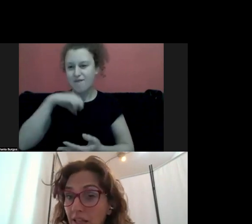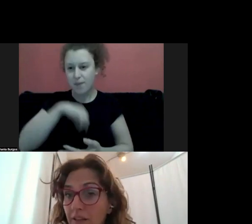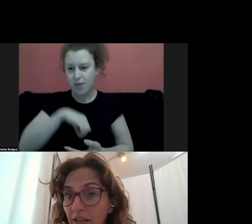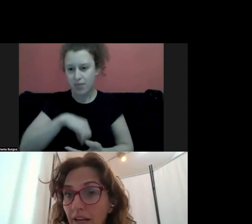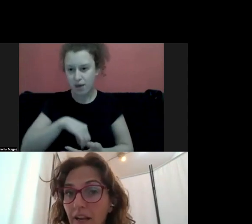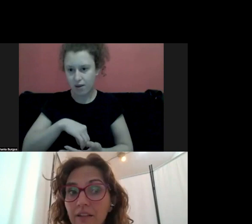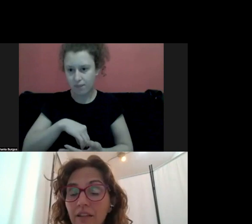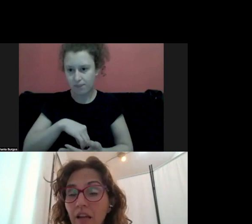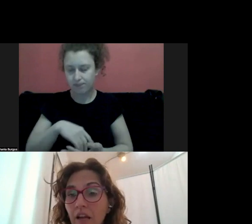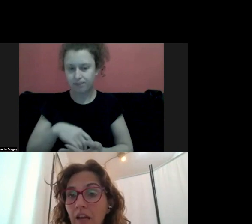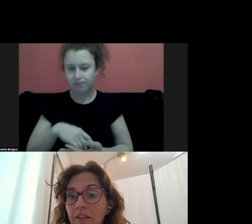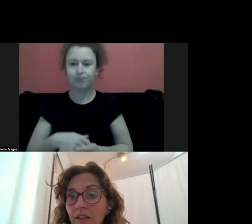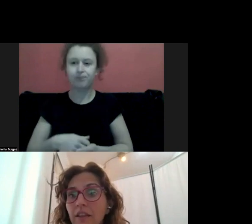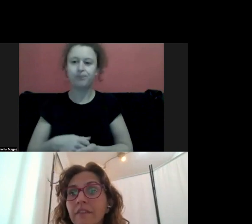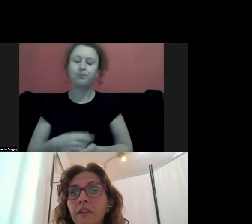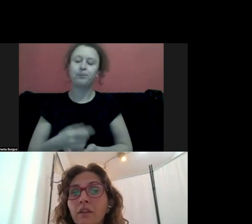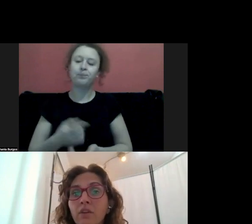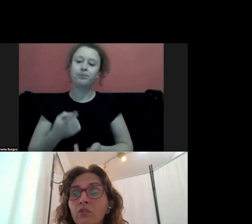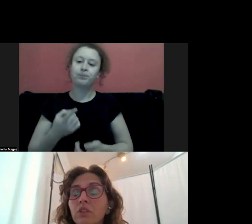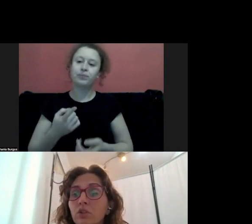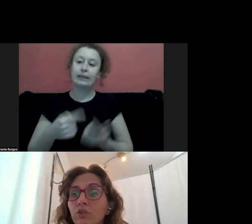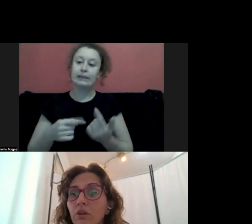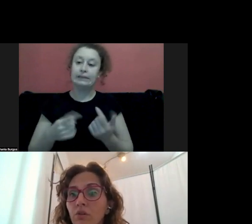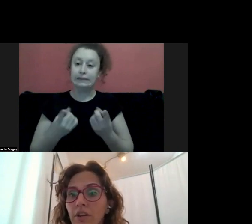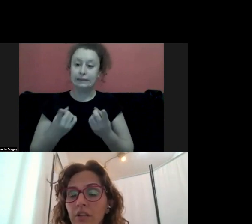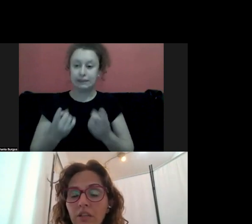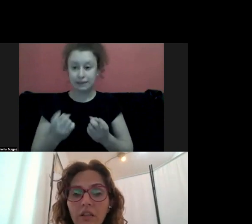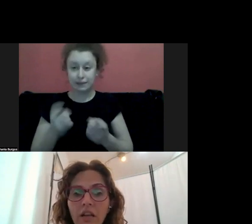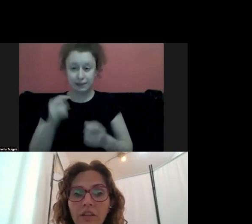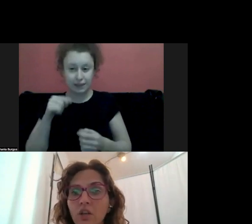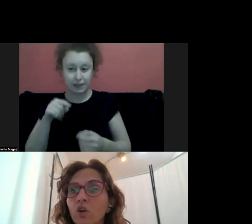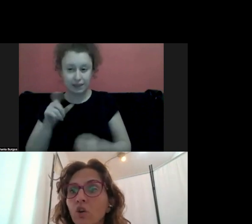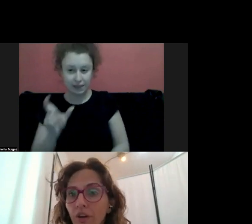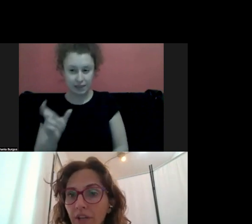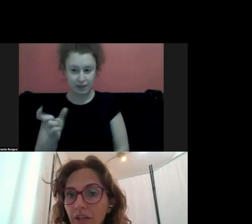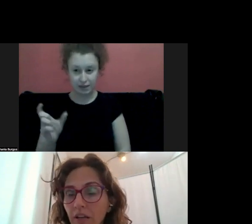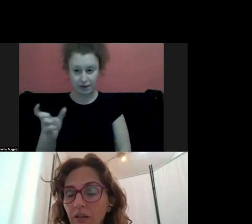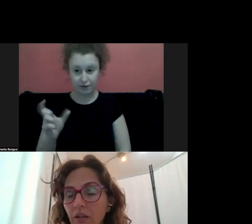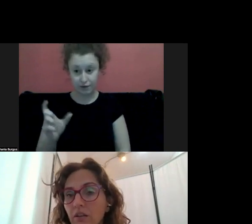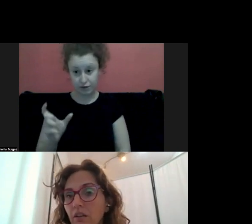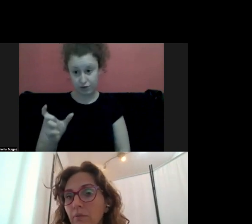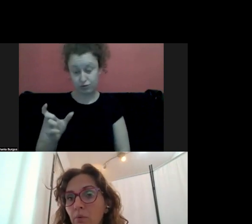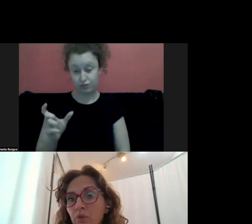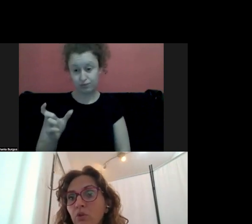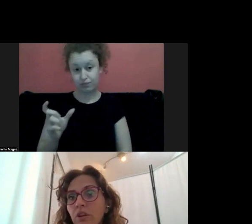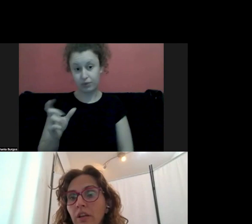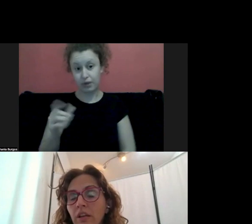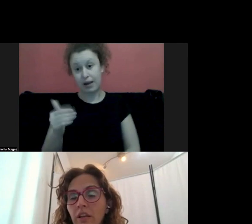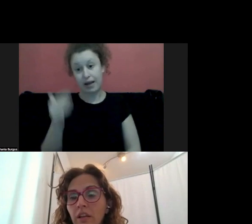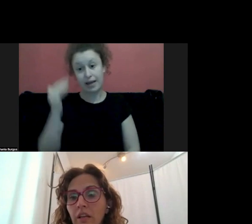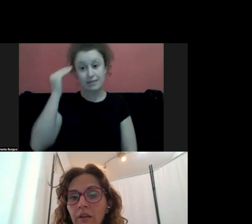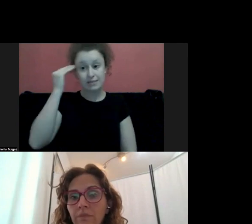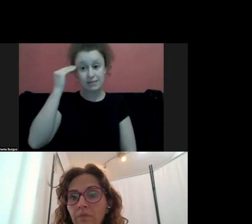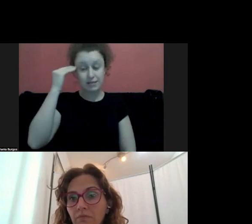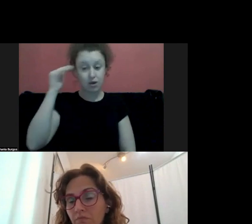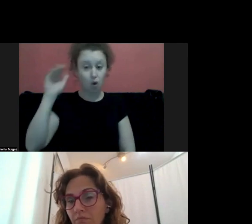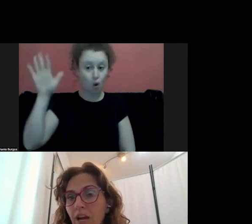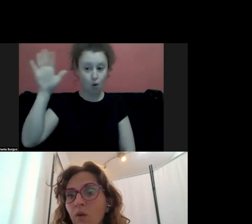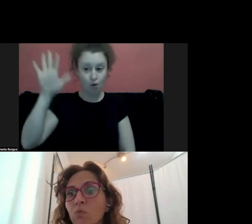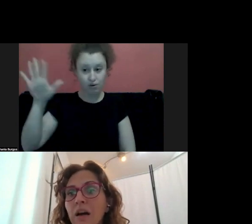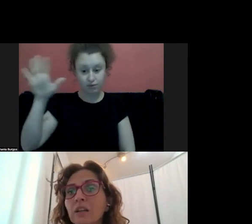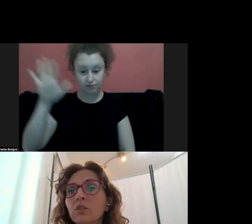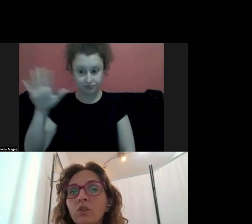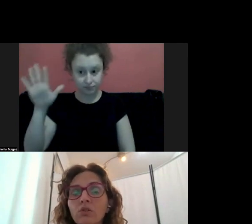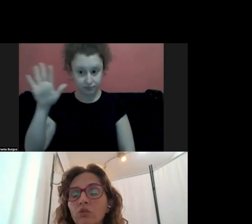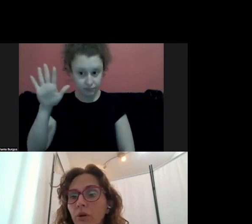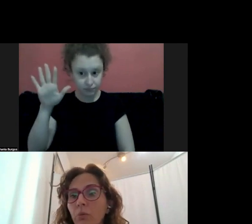Es necesaria esta definición dentro de lo que es la psicología, puesto que da